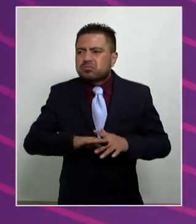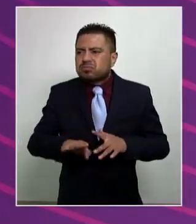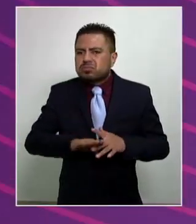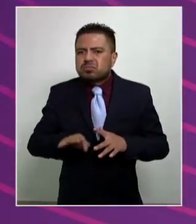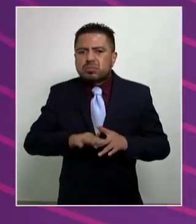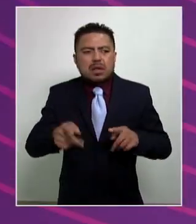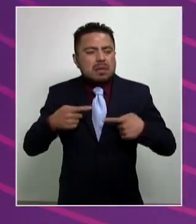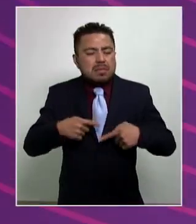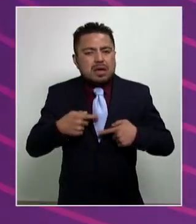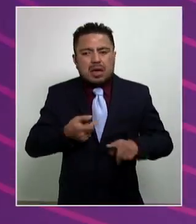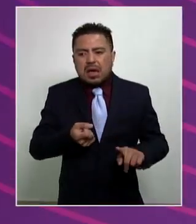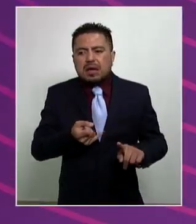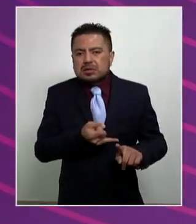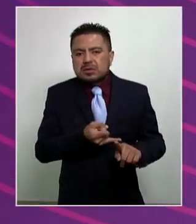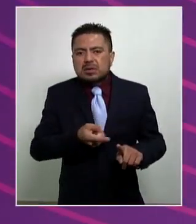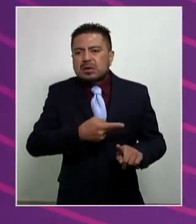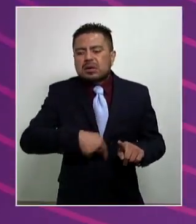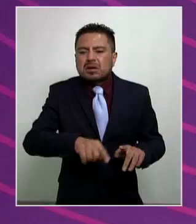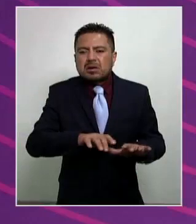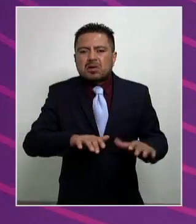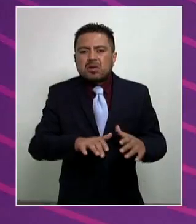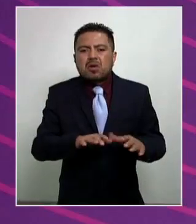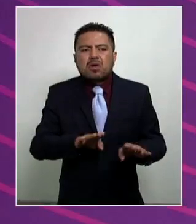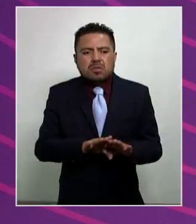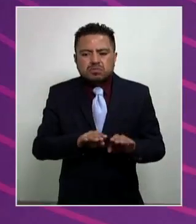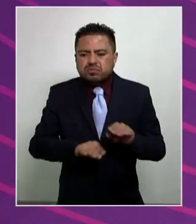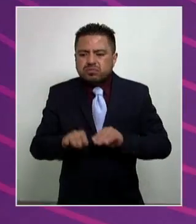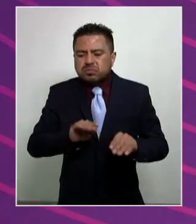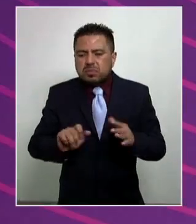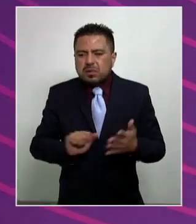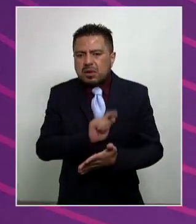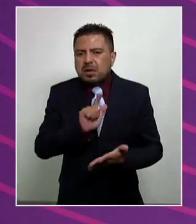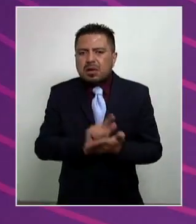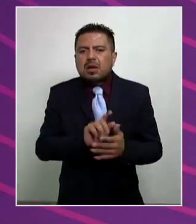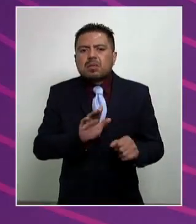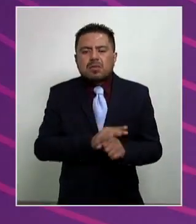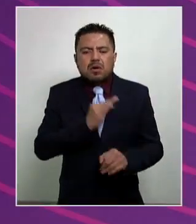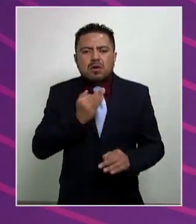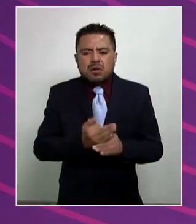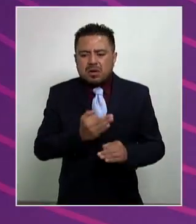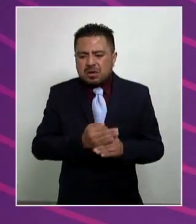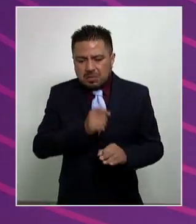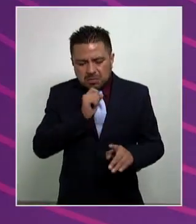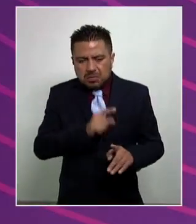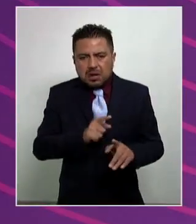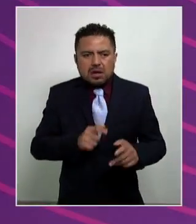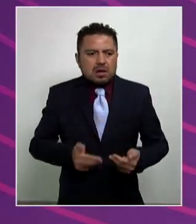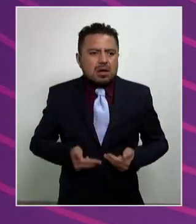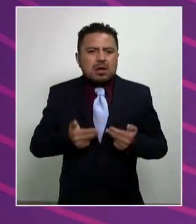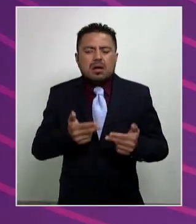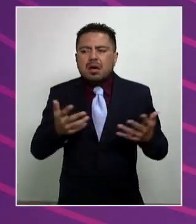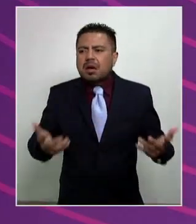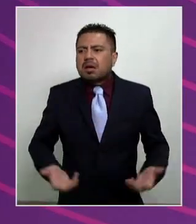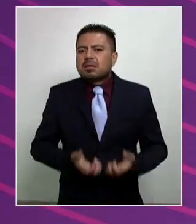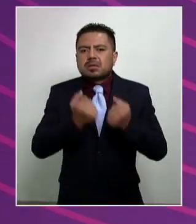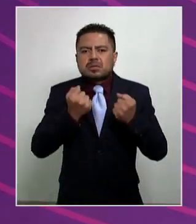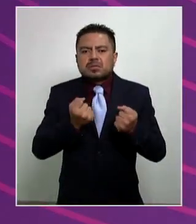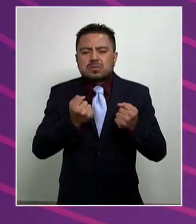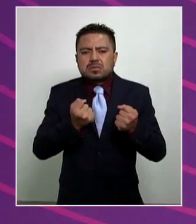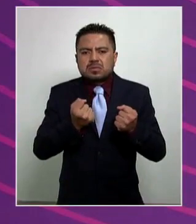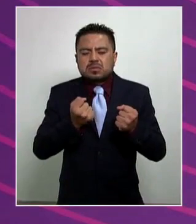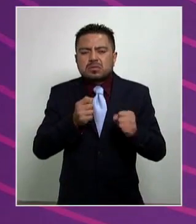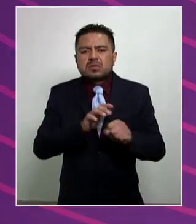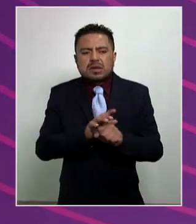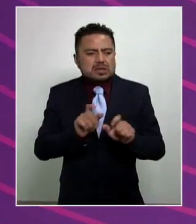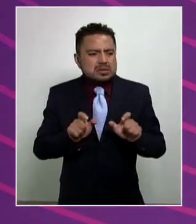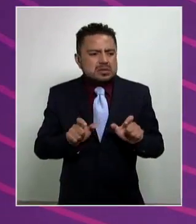hacia personas que son, en este caso, promotores de la ley, porque también generan, salvaguardan